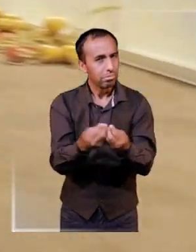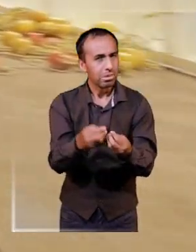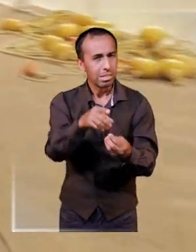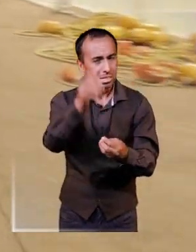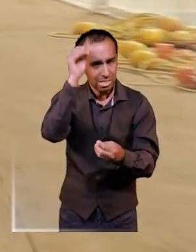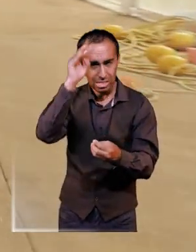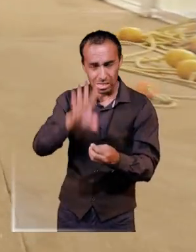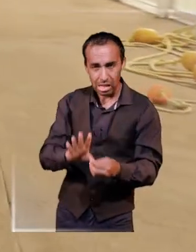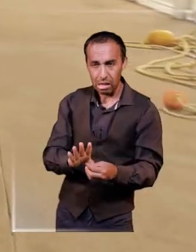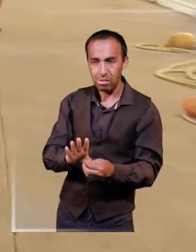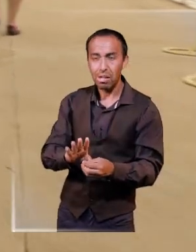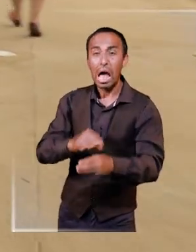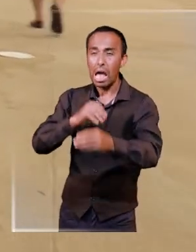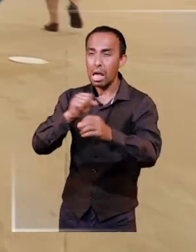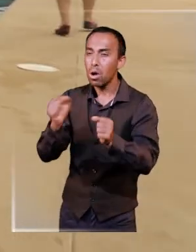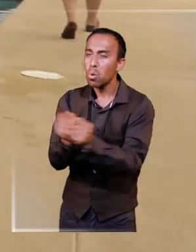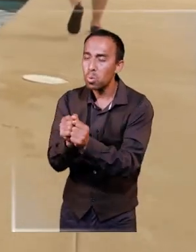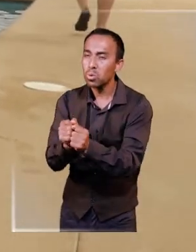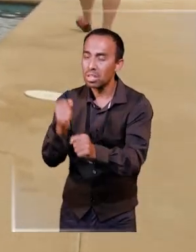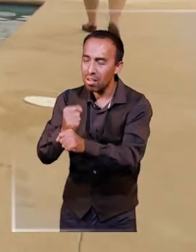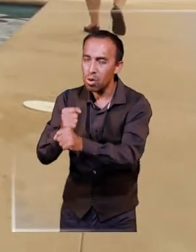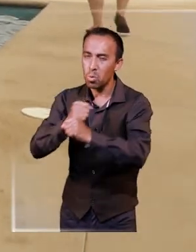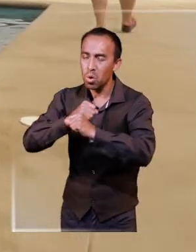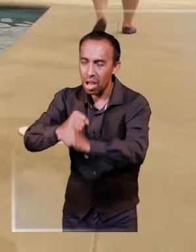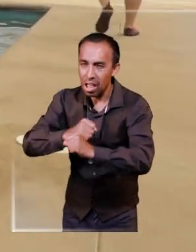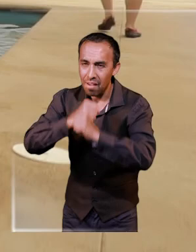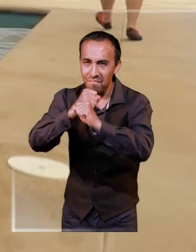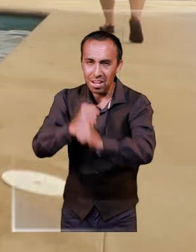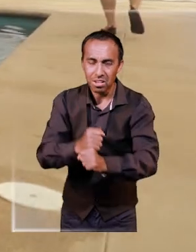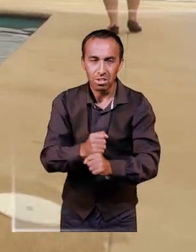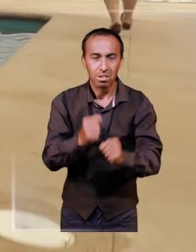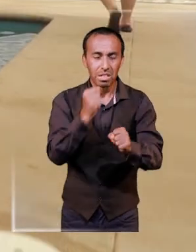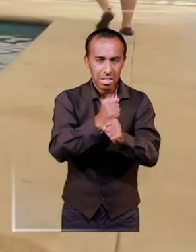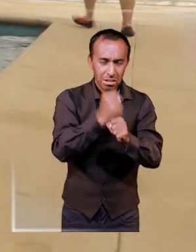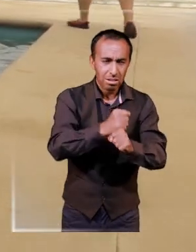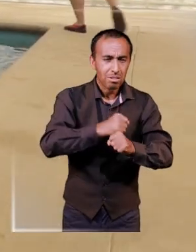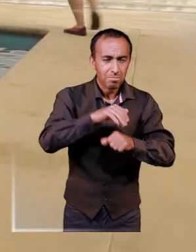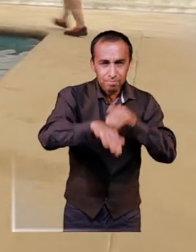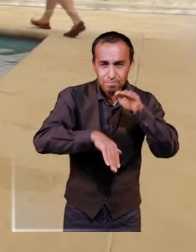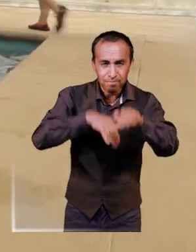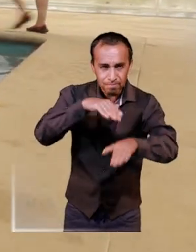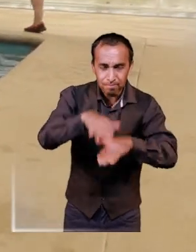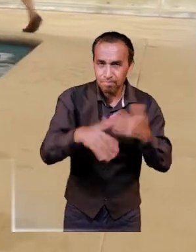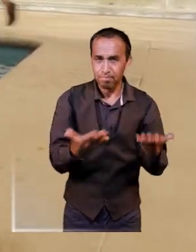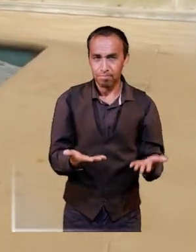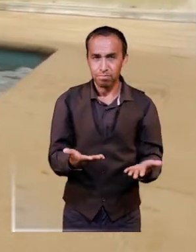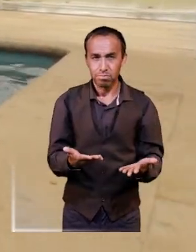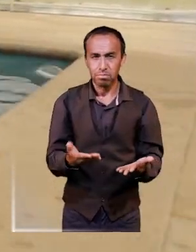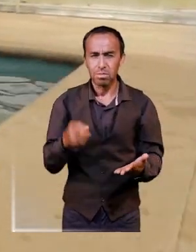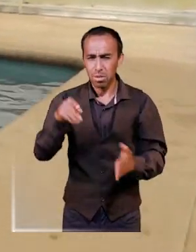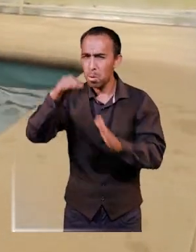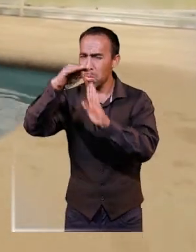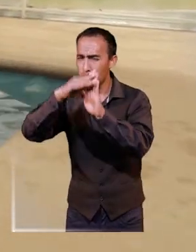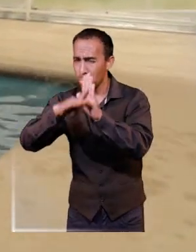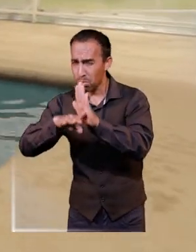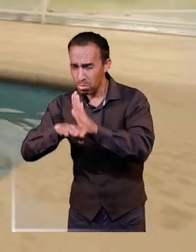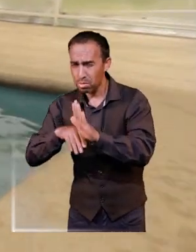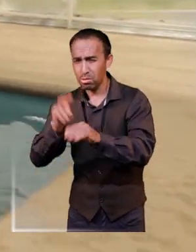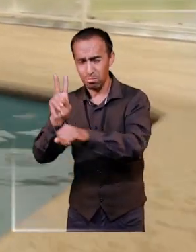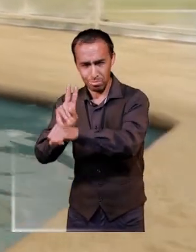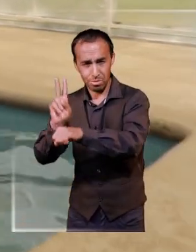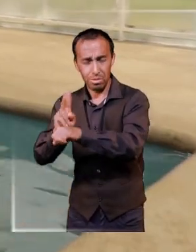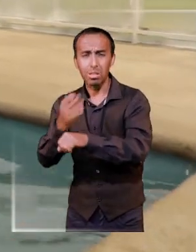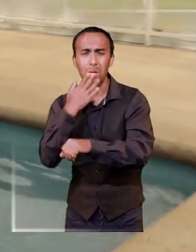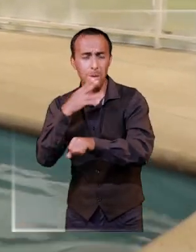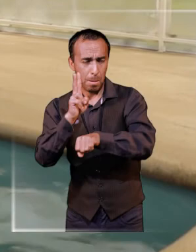ellos tienen incorporado la equinoterapia, la hidroterapia, la musicoterapia, terapia ocupacional. Un